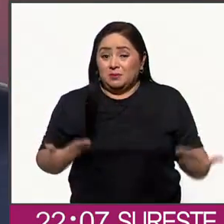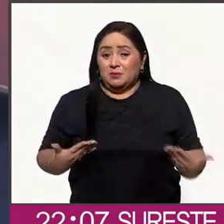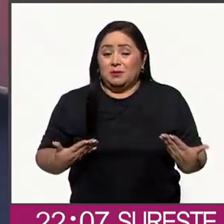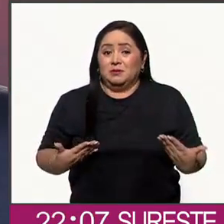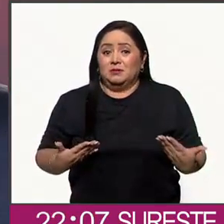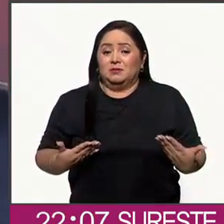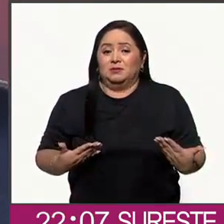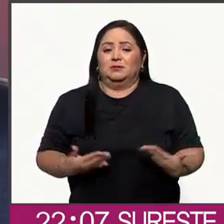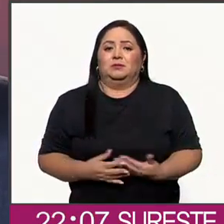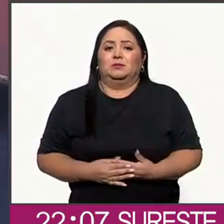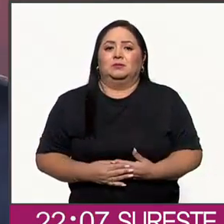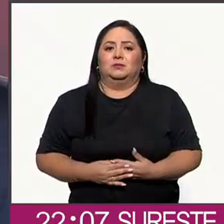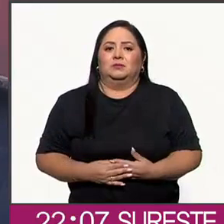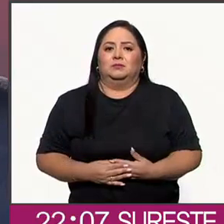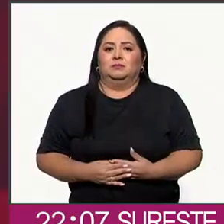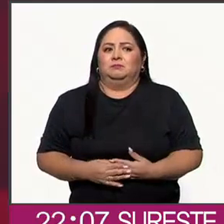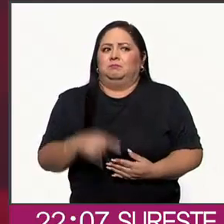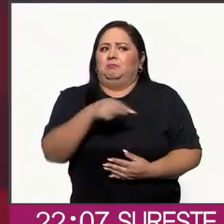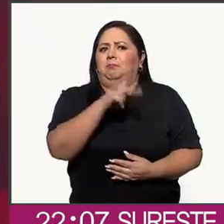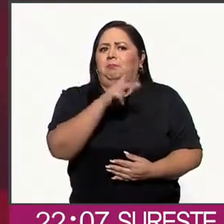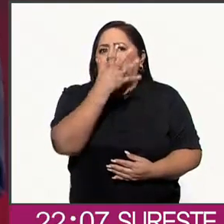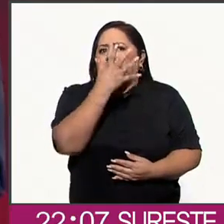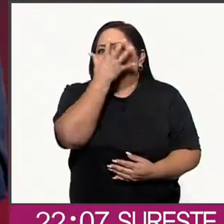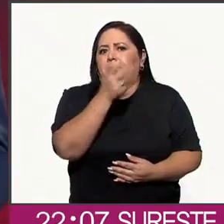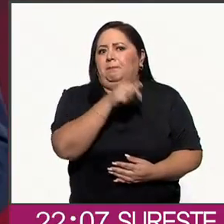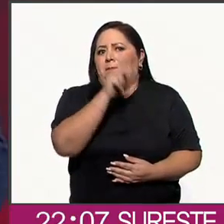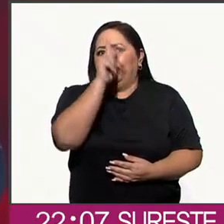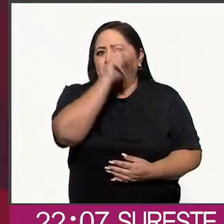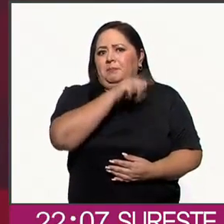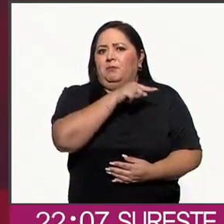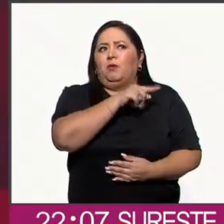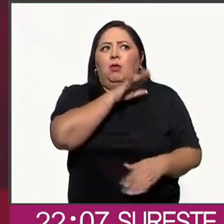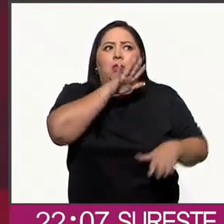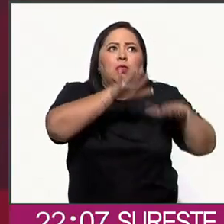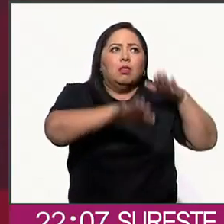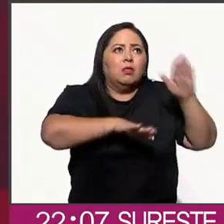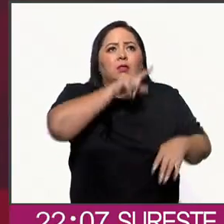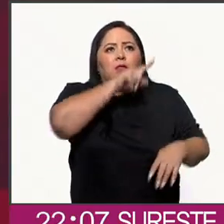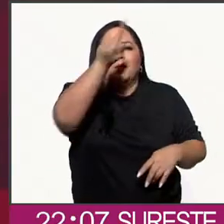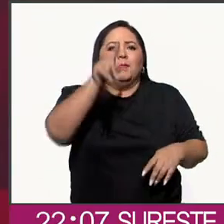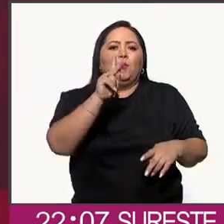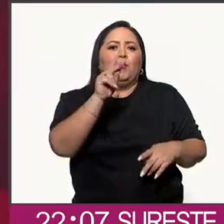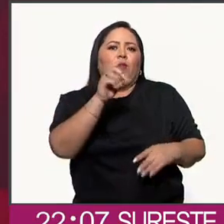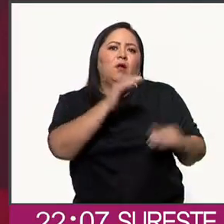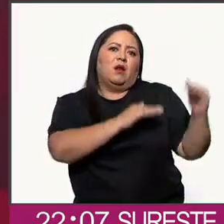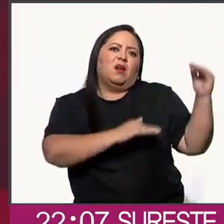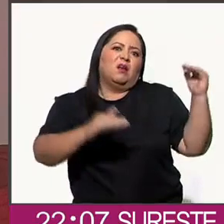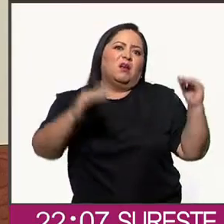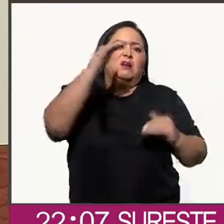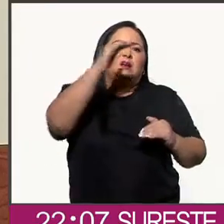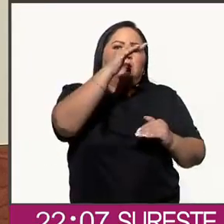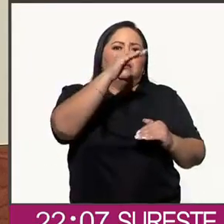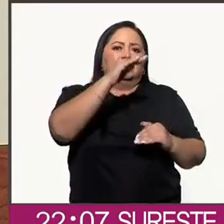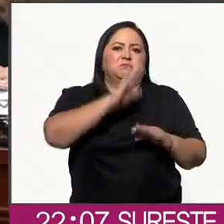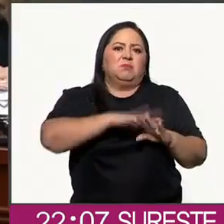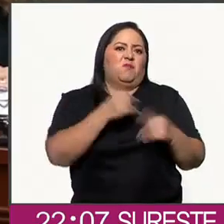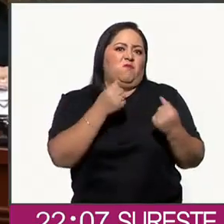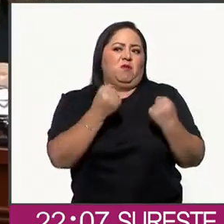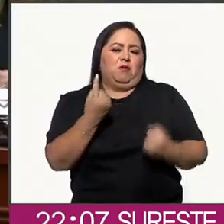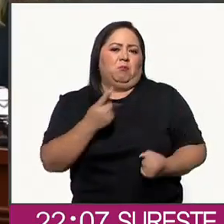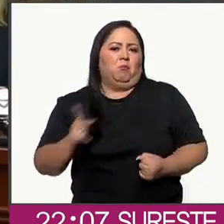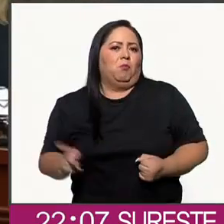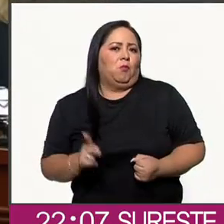de manera descarada están al servicio de los potentados.